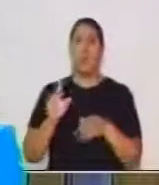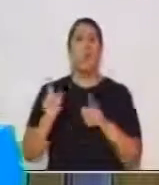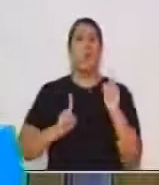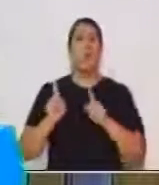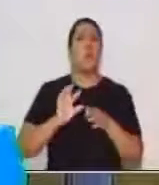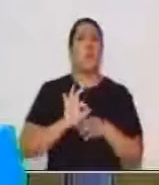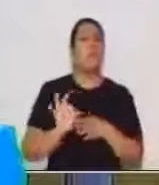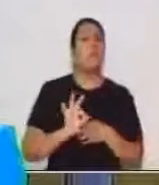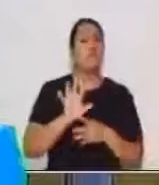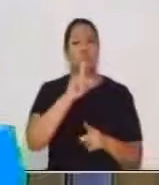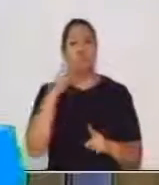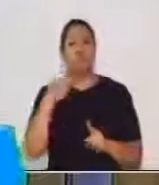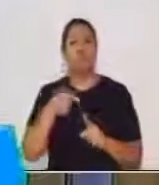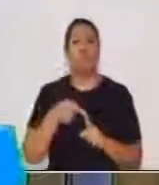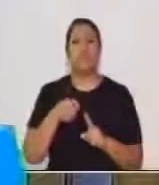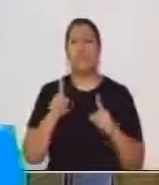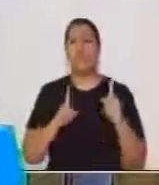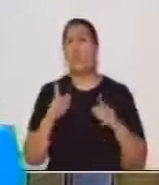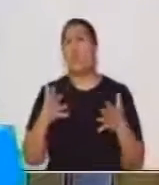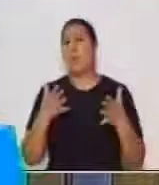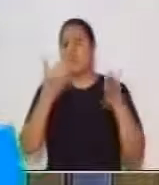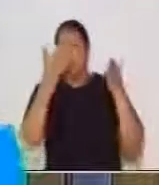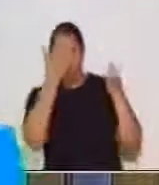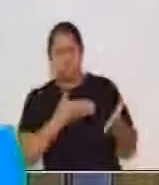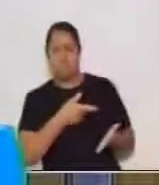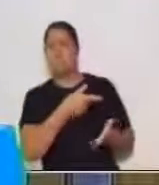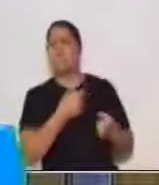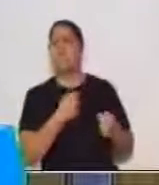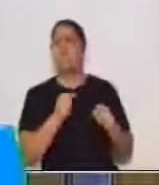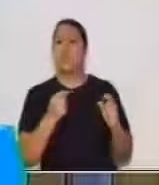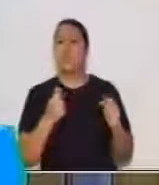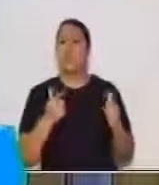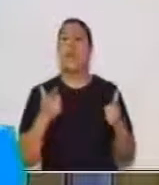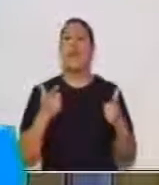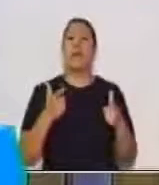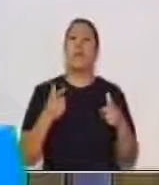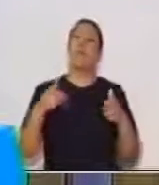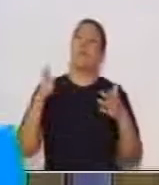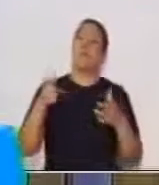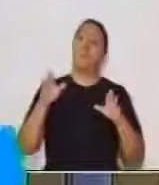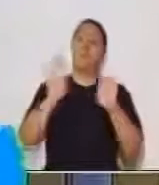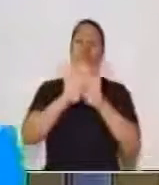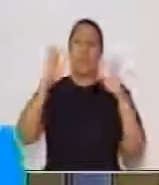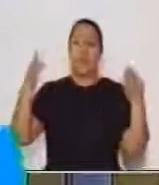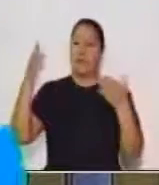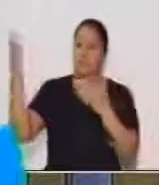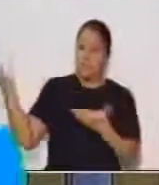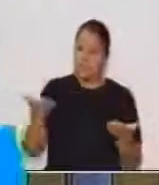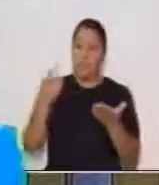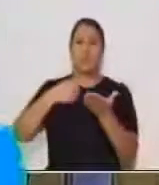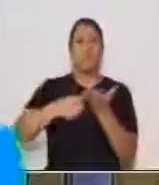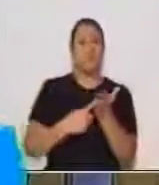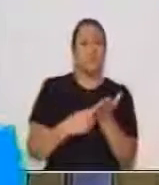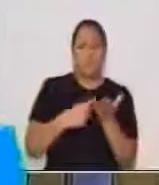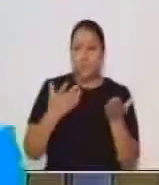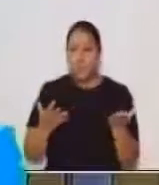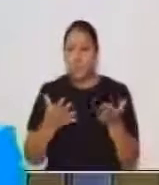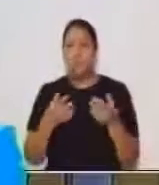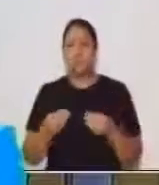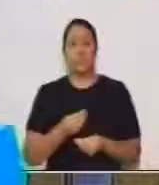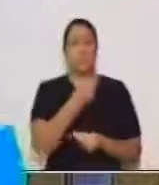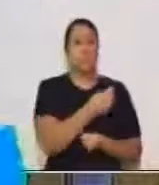en las otras técnicas, es abrir la mesa redonda, dar los turnos, especificar las